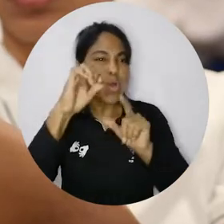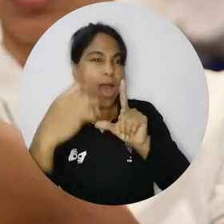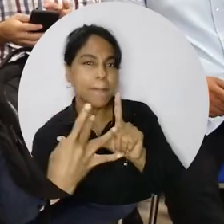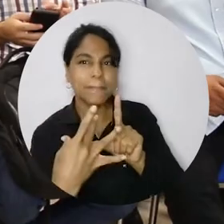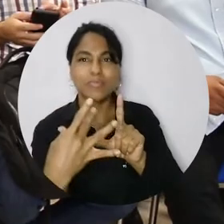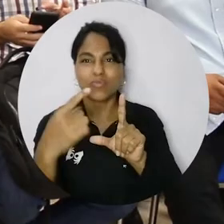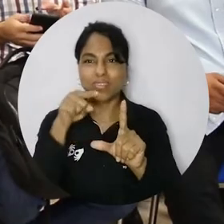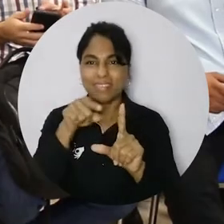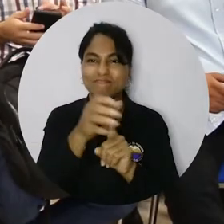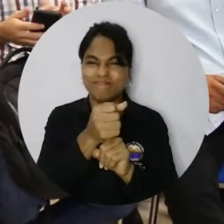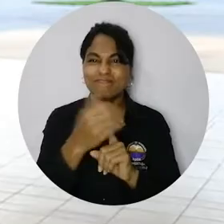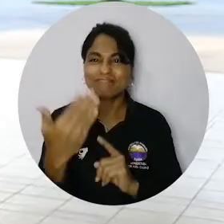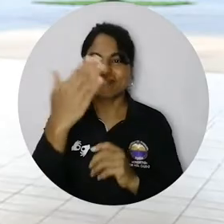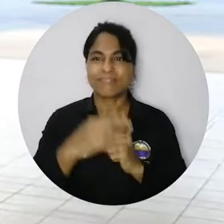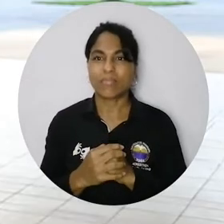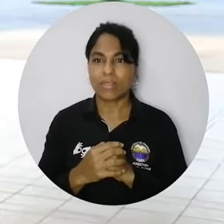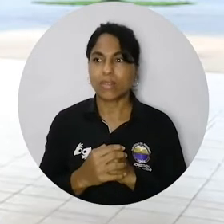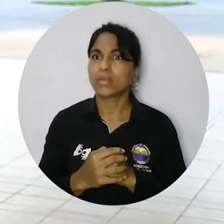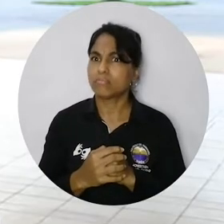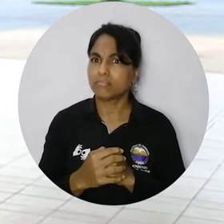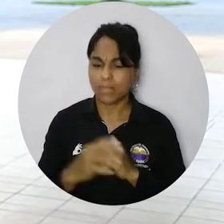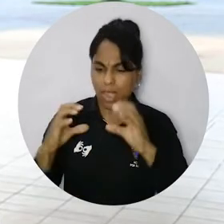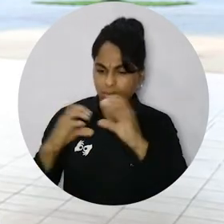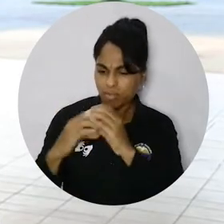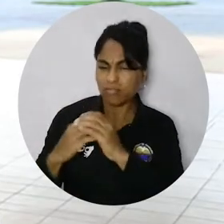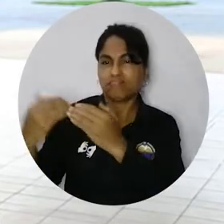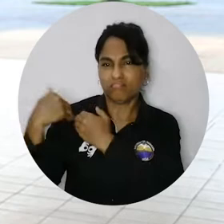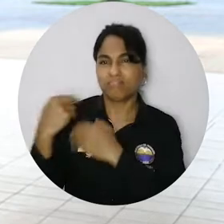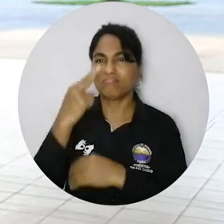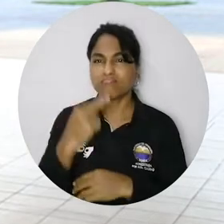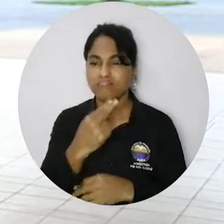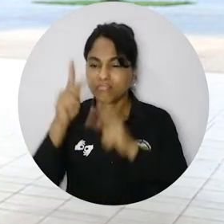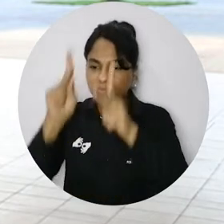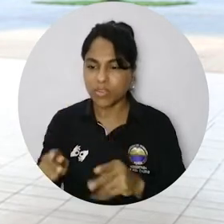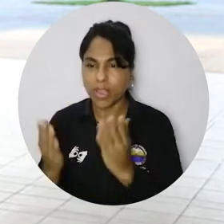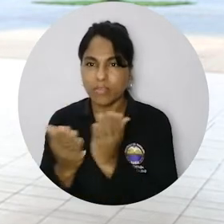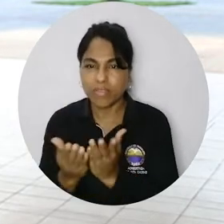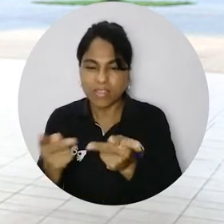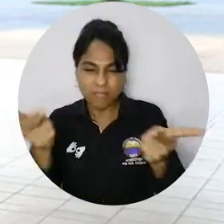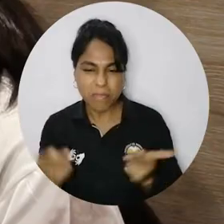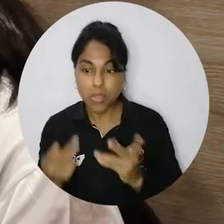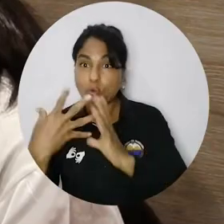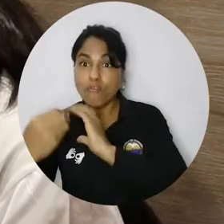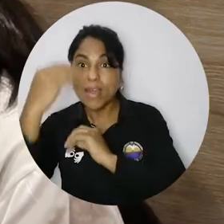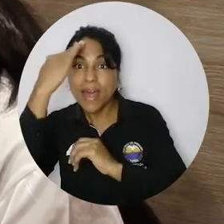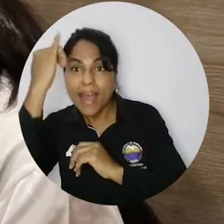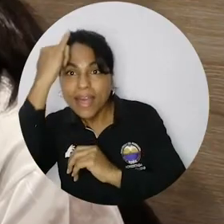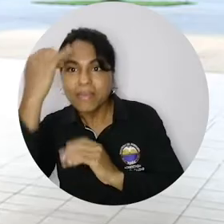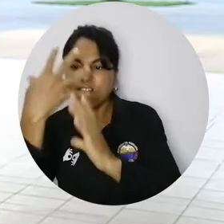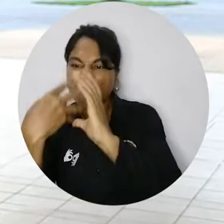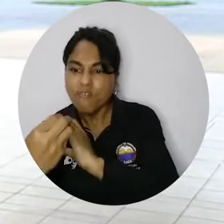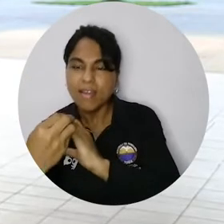virtualidad definitiva. Es una muestra de ese compromiso que como asociación se tiene para con los estudiantes, de brindarles espacios fuera de la parte